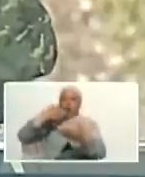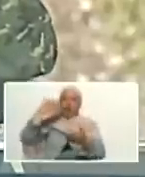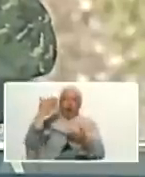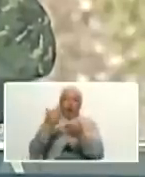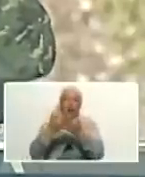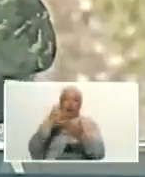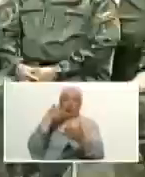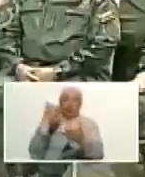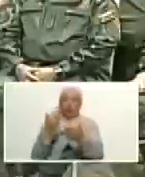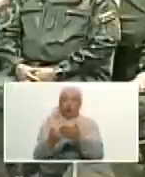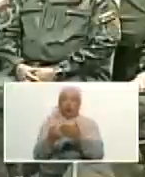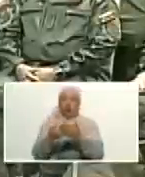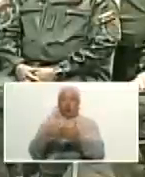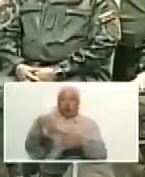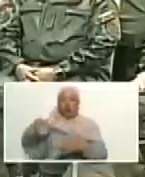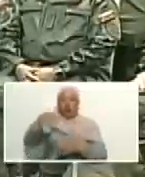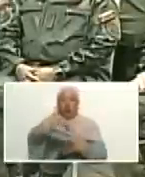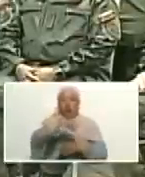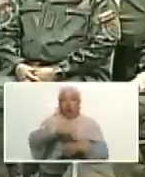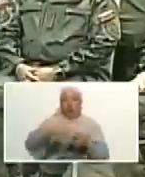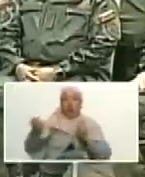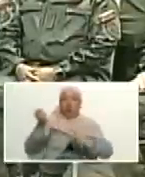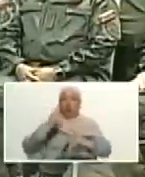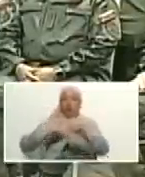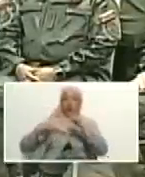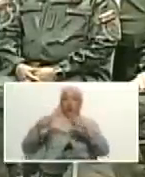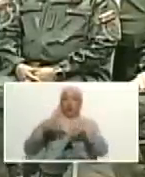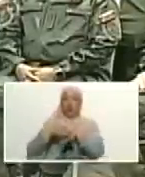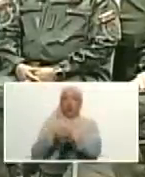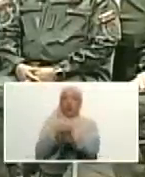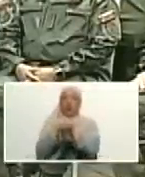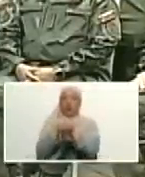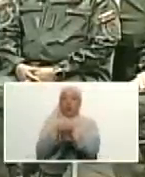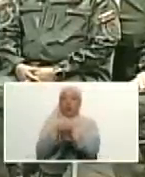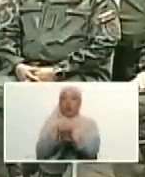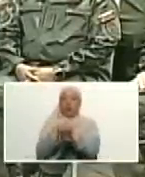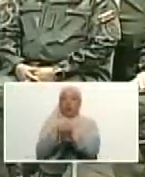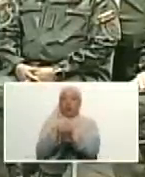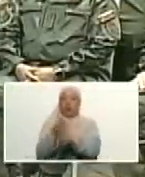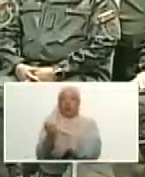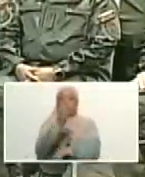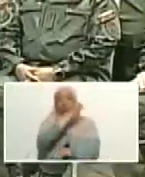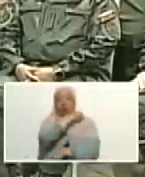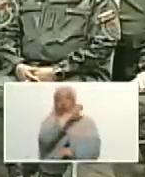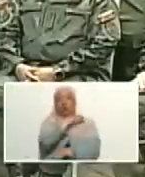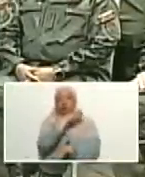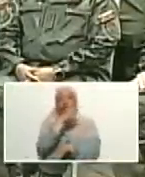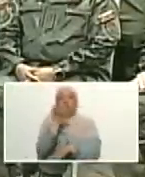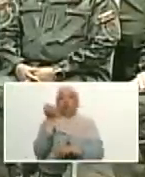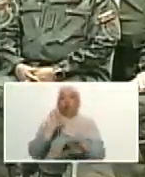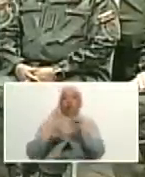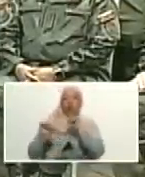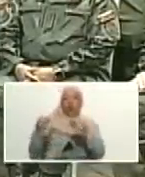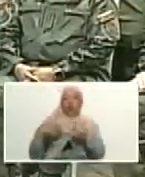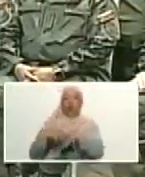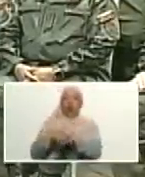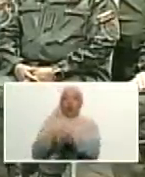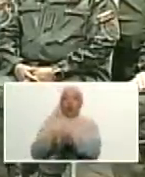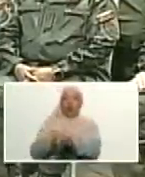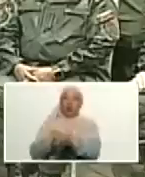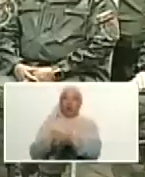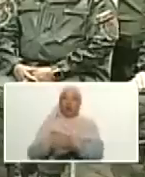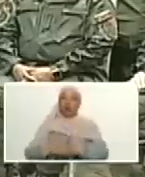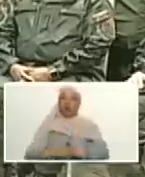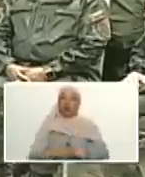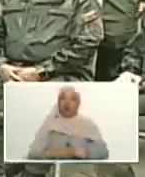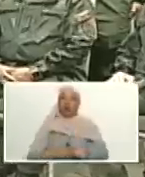comandantes de las regiones de defensa integral, a los comandantes de las zonas de defensa integral,